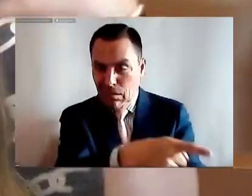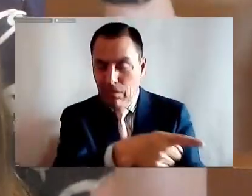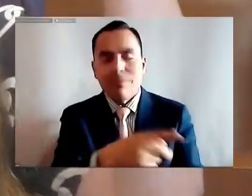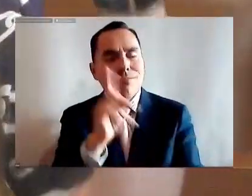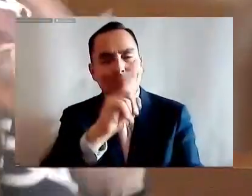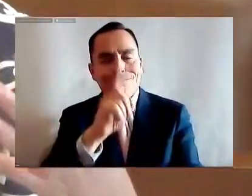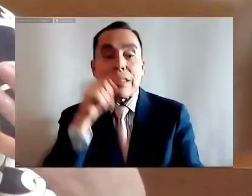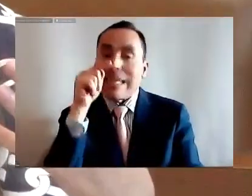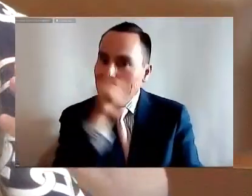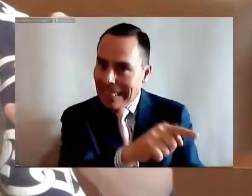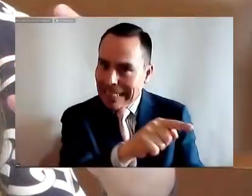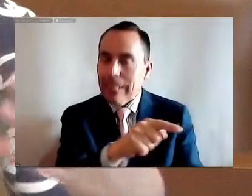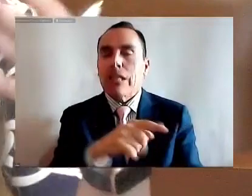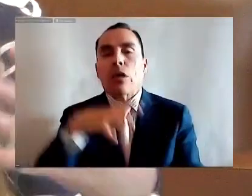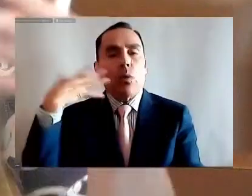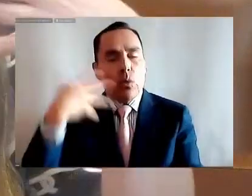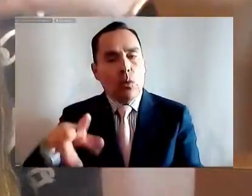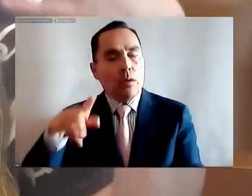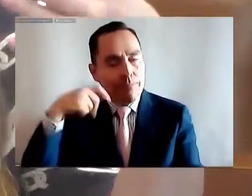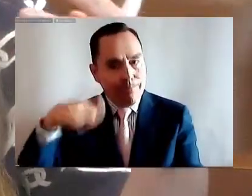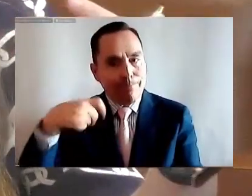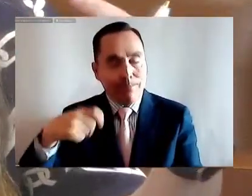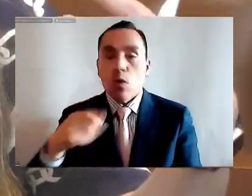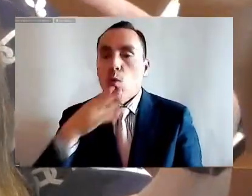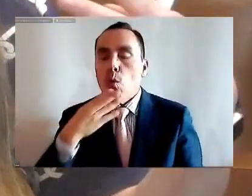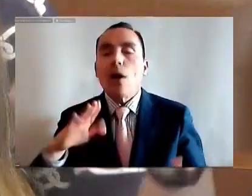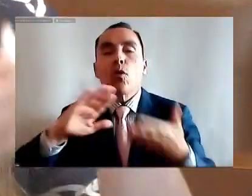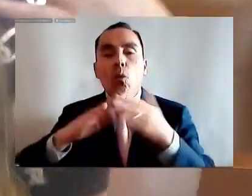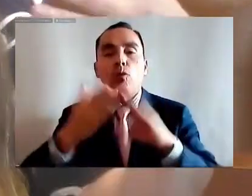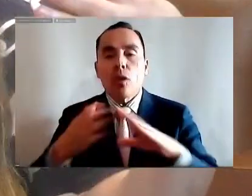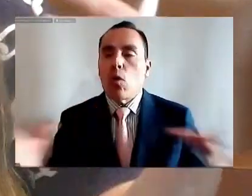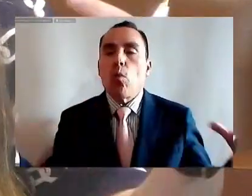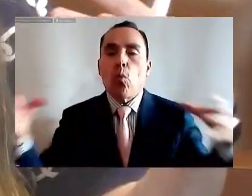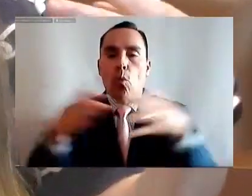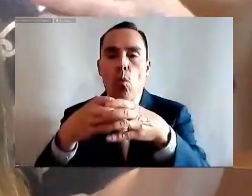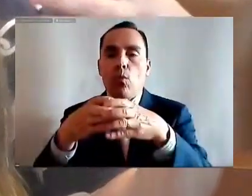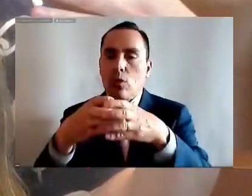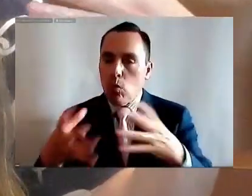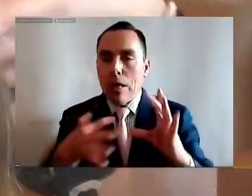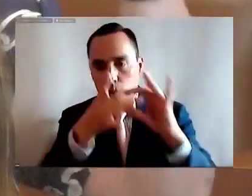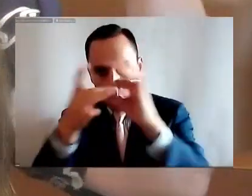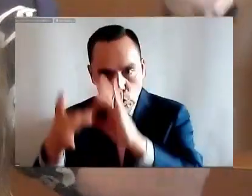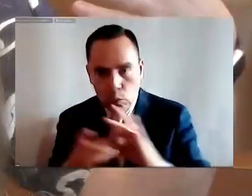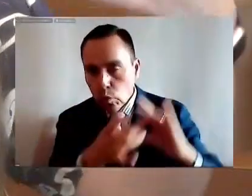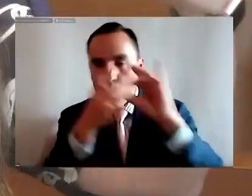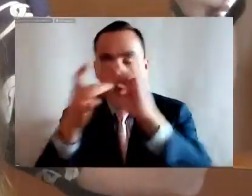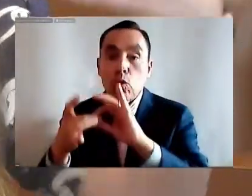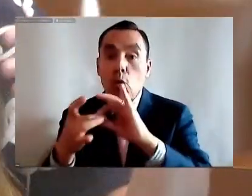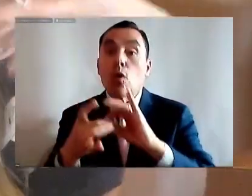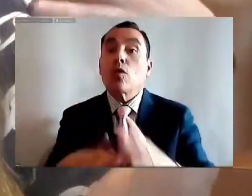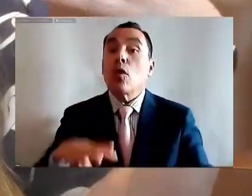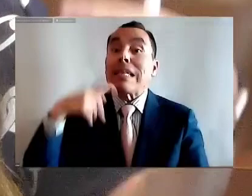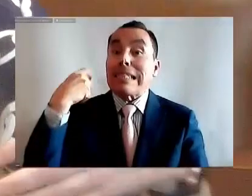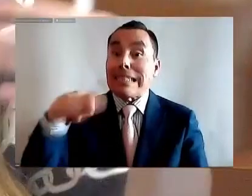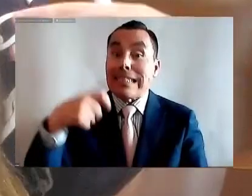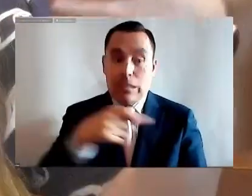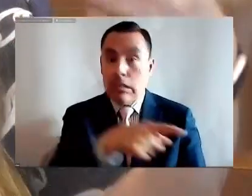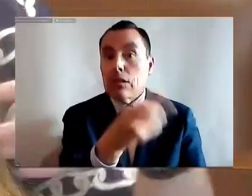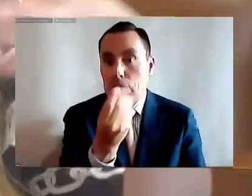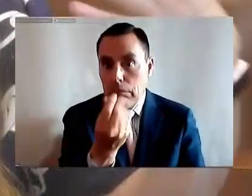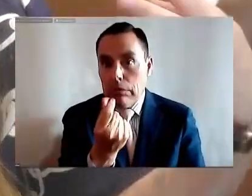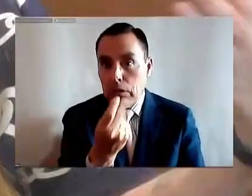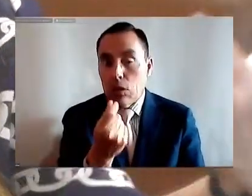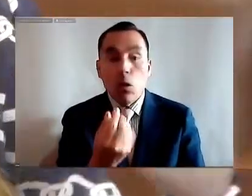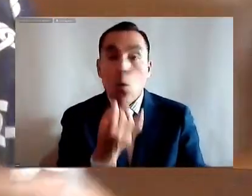para determinar que existe una comunidad, que eso tiene un valor. El paso siguiente es, bueno, eso tiene un valor económico. No tiene un valor solamente